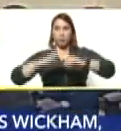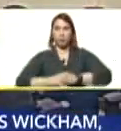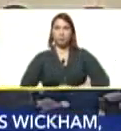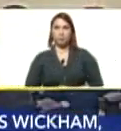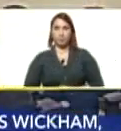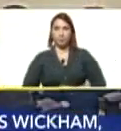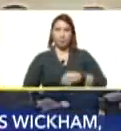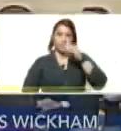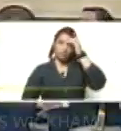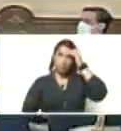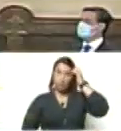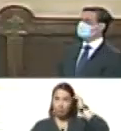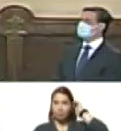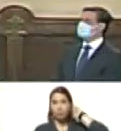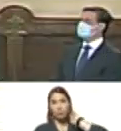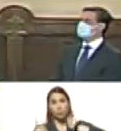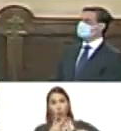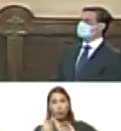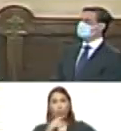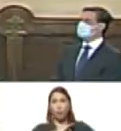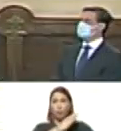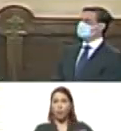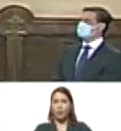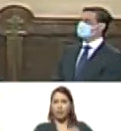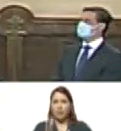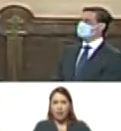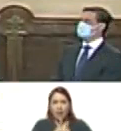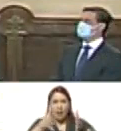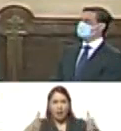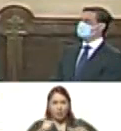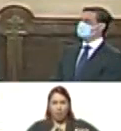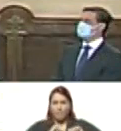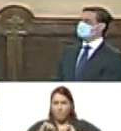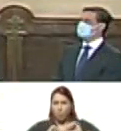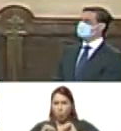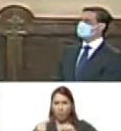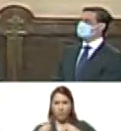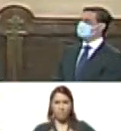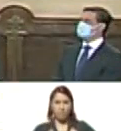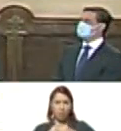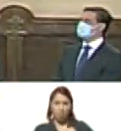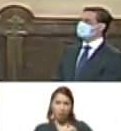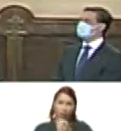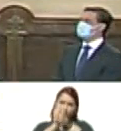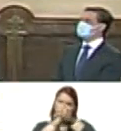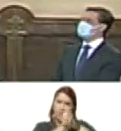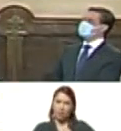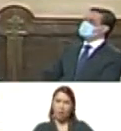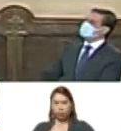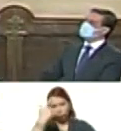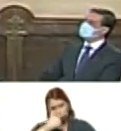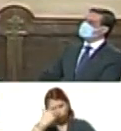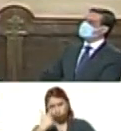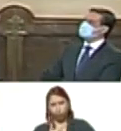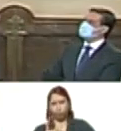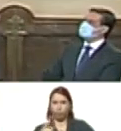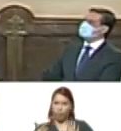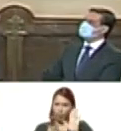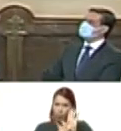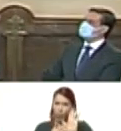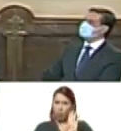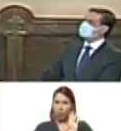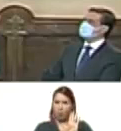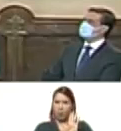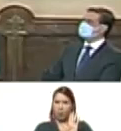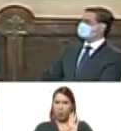Dos fuerzas inmensas que nos mueven en la vida. La amistad sincera, verdadera,